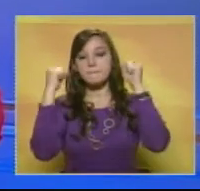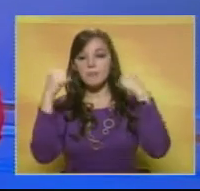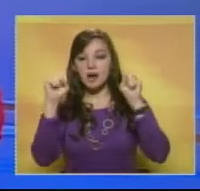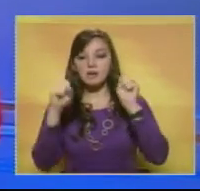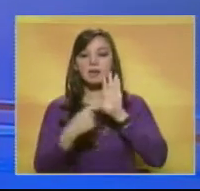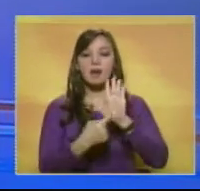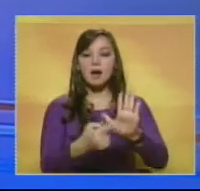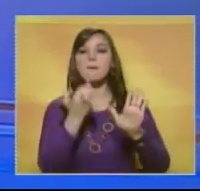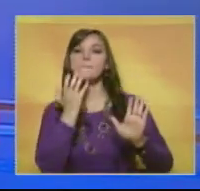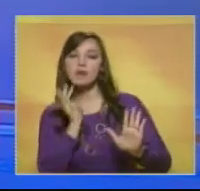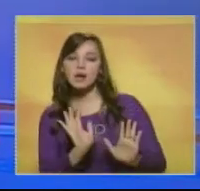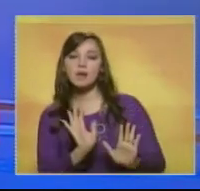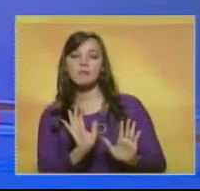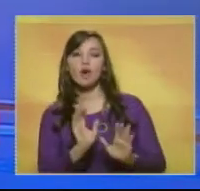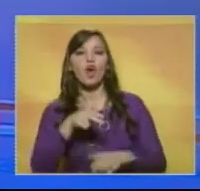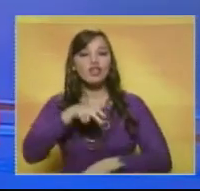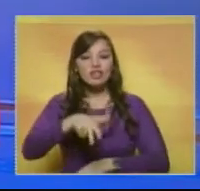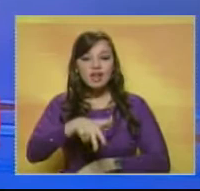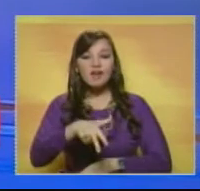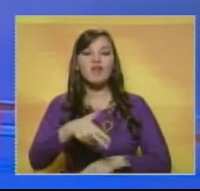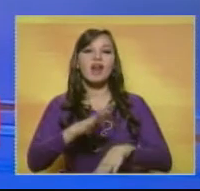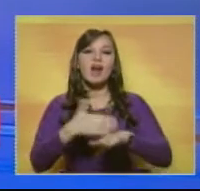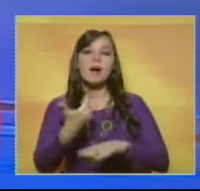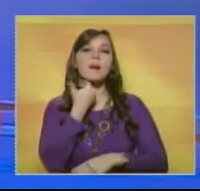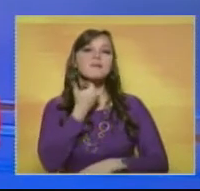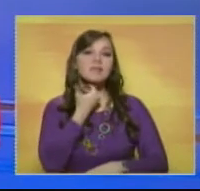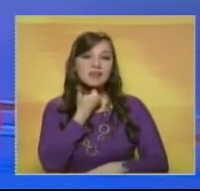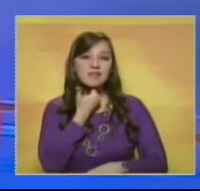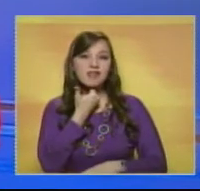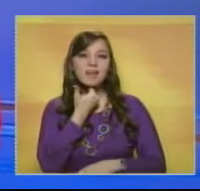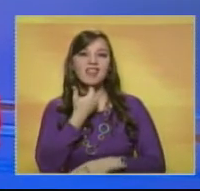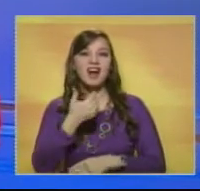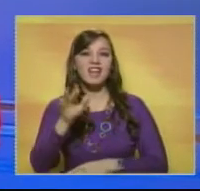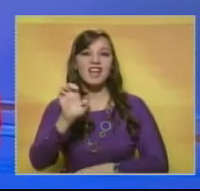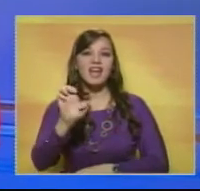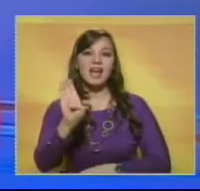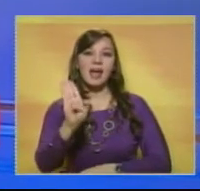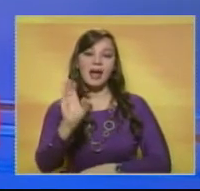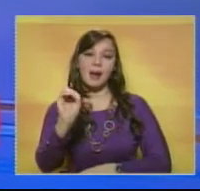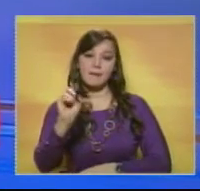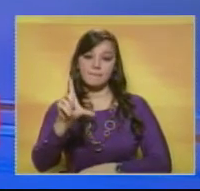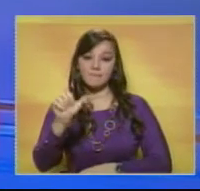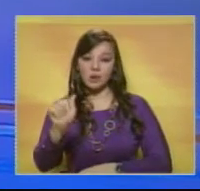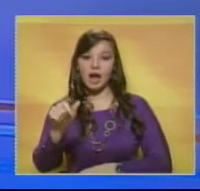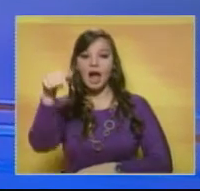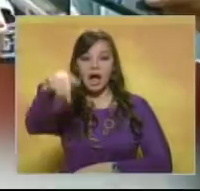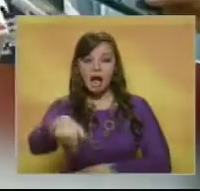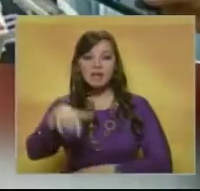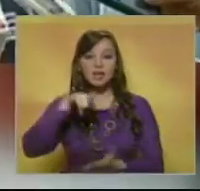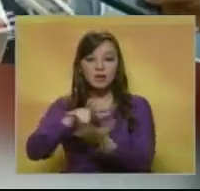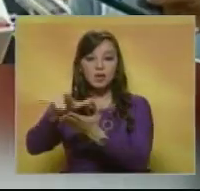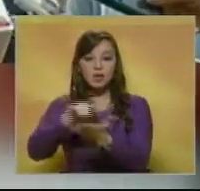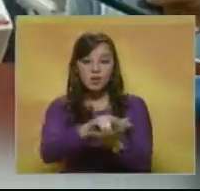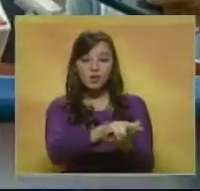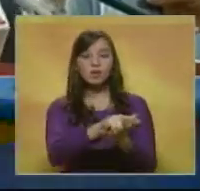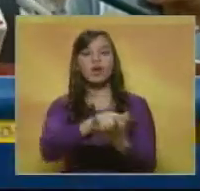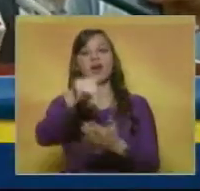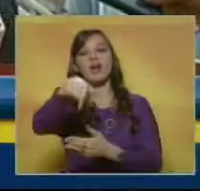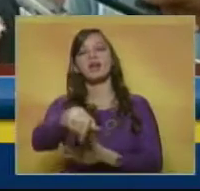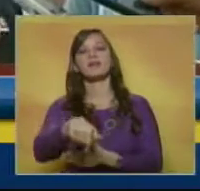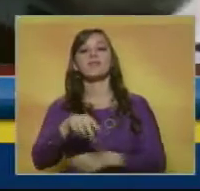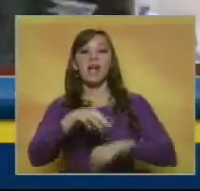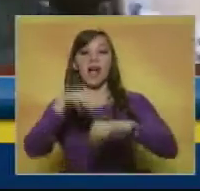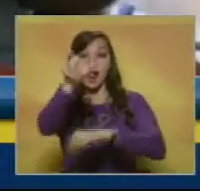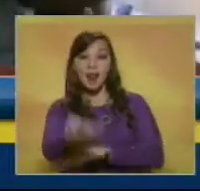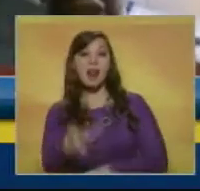casos de ébola como parte del plan de emergencia epidemiológica en los diferentes puertos y aeropuertos del país. La actividad la encabezó la